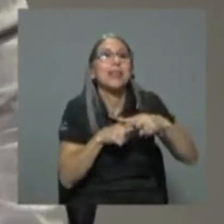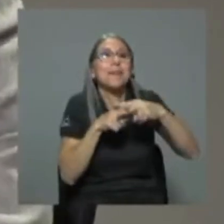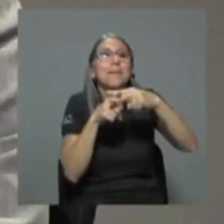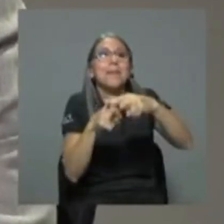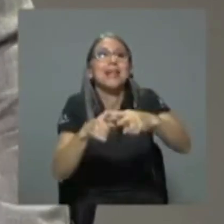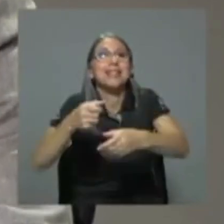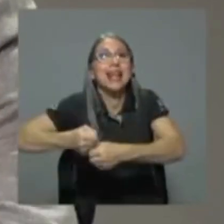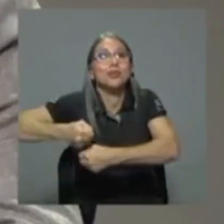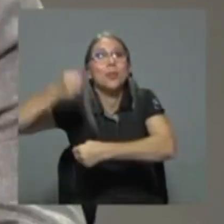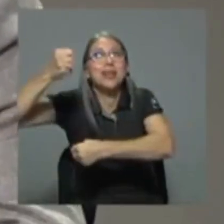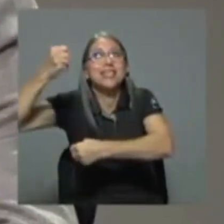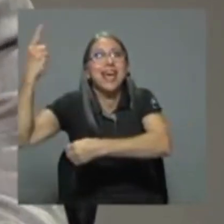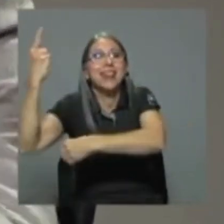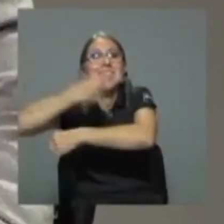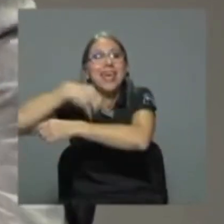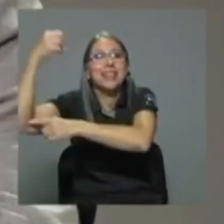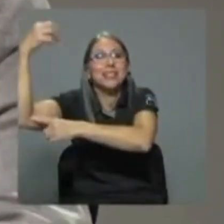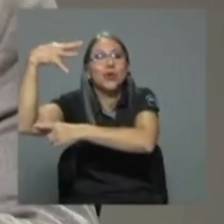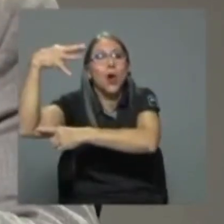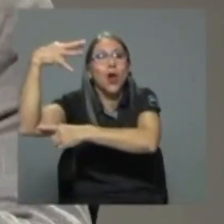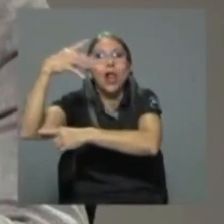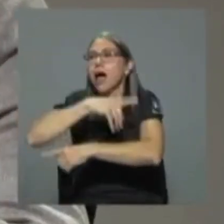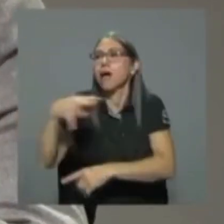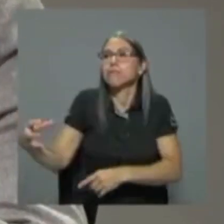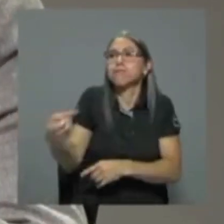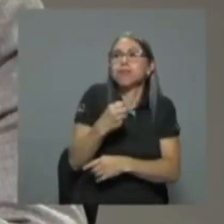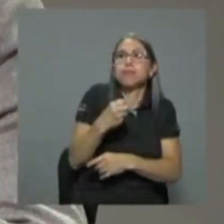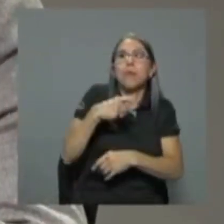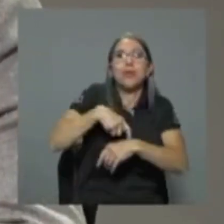quita cuando llueve, ¿verdad? Bueno, ir contra esos